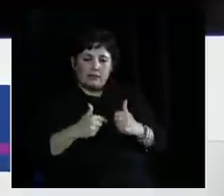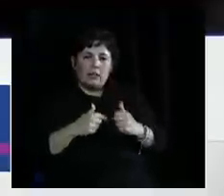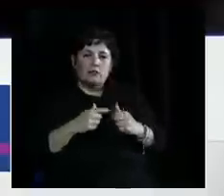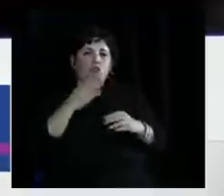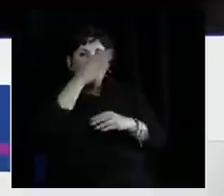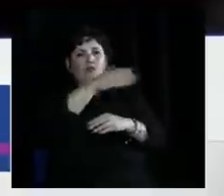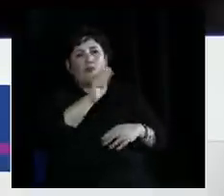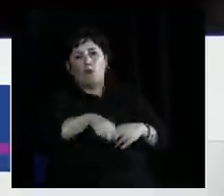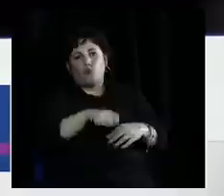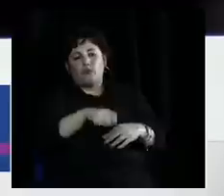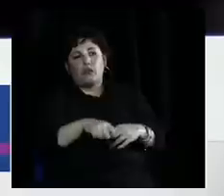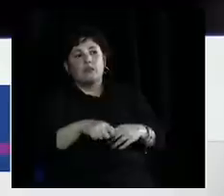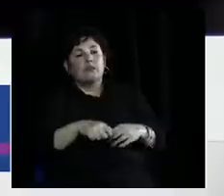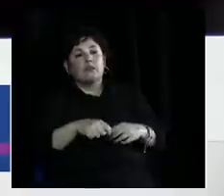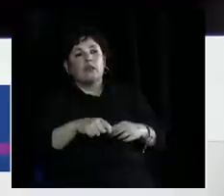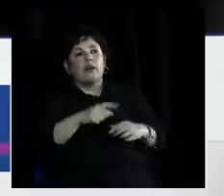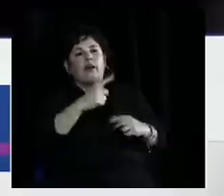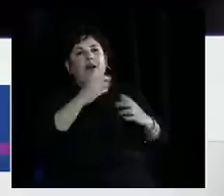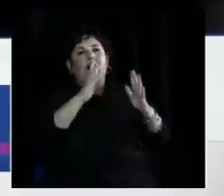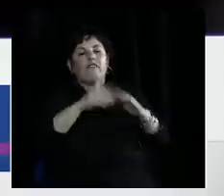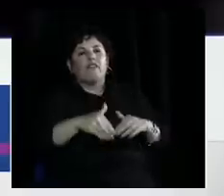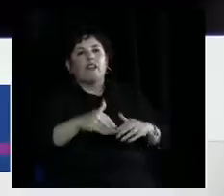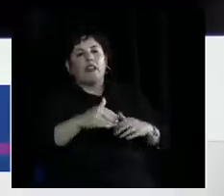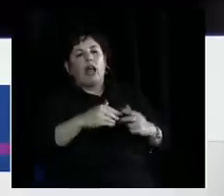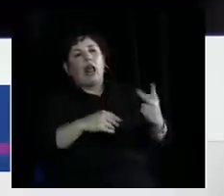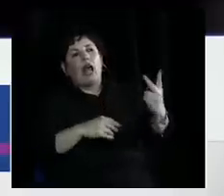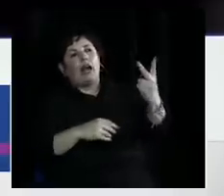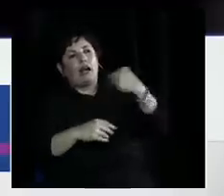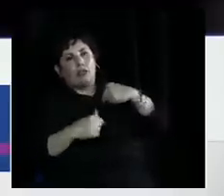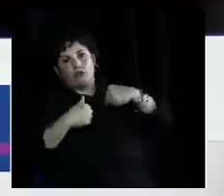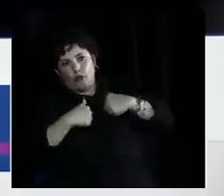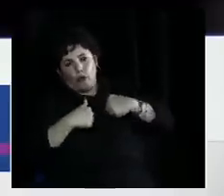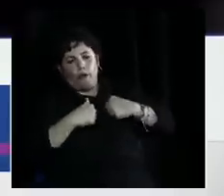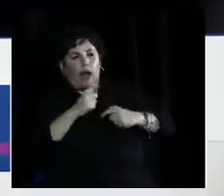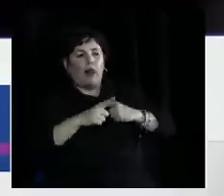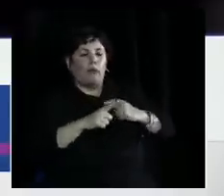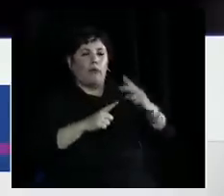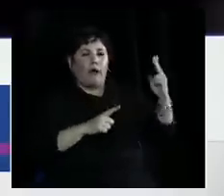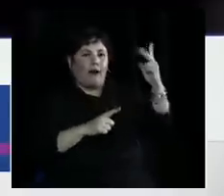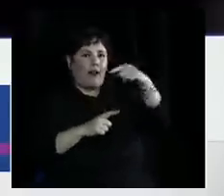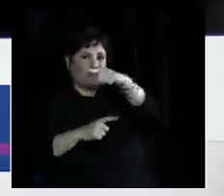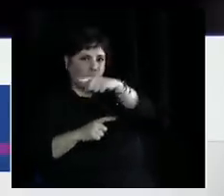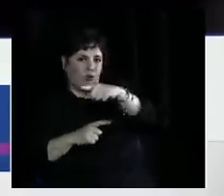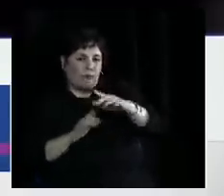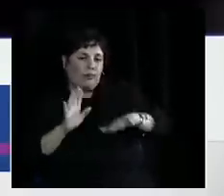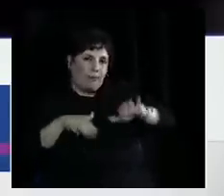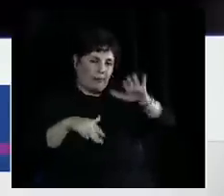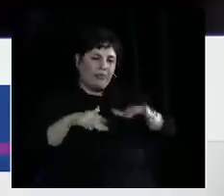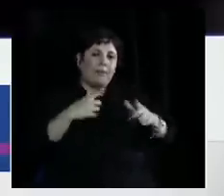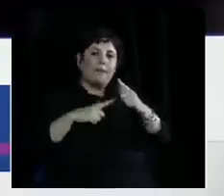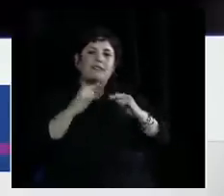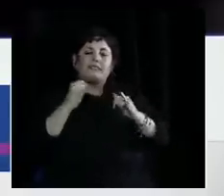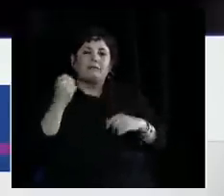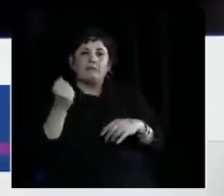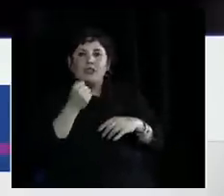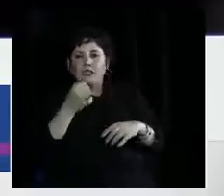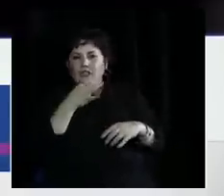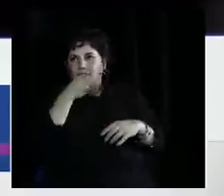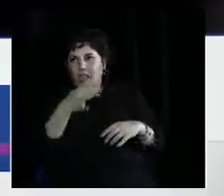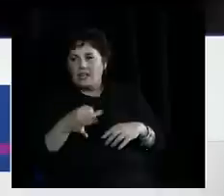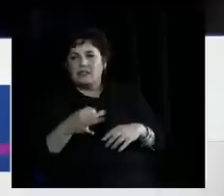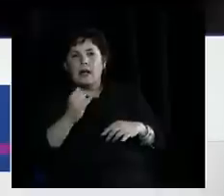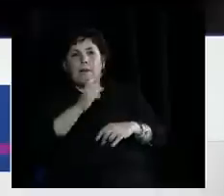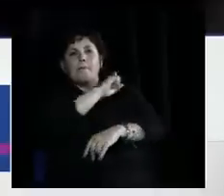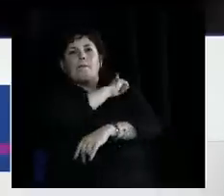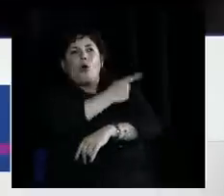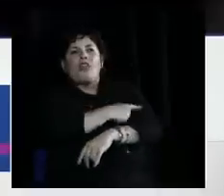a la justicia y le dieron la razón en algunos casos al que pedía la información y en otros no. Pero me parece importante destacar esto, ¿no? Cuando hay un poder